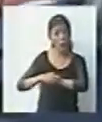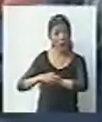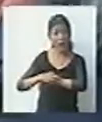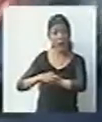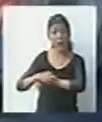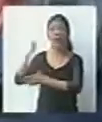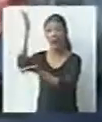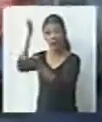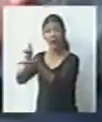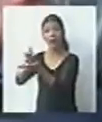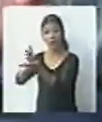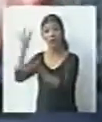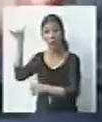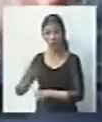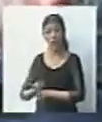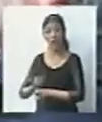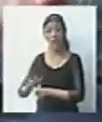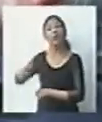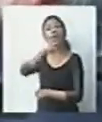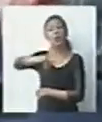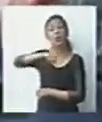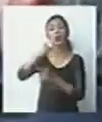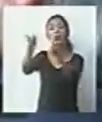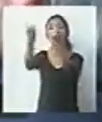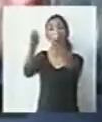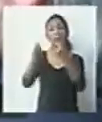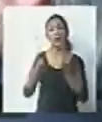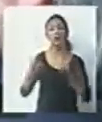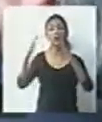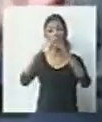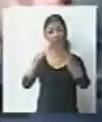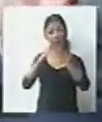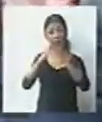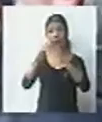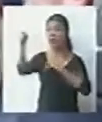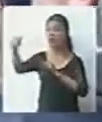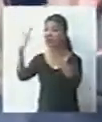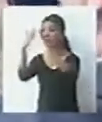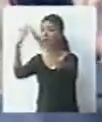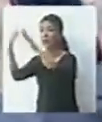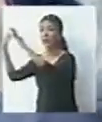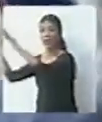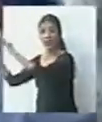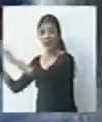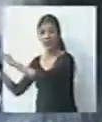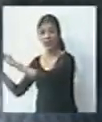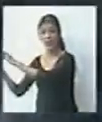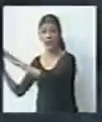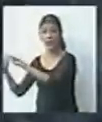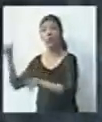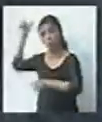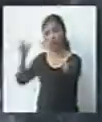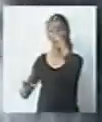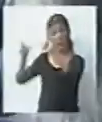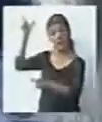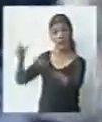nosotros necesitamos, ¿es así o no es así? Esas viviendas son sociales. Es como dice una colega, dice, para entregarnos a nosotros. Cuando nosotros peleamos por nuestro